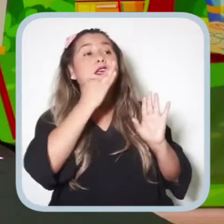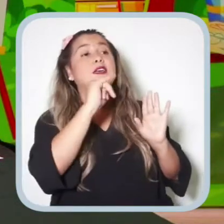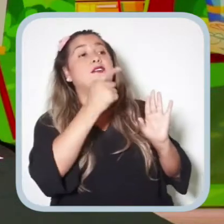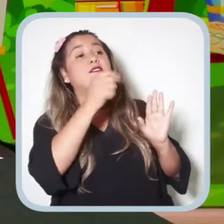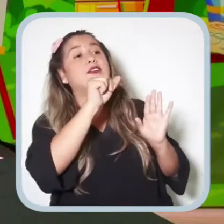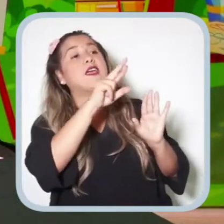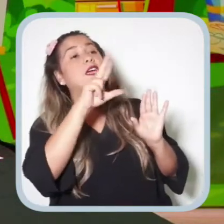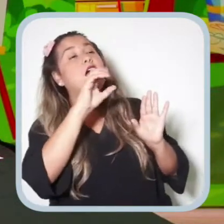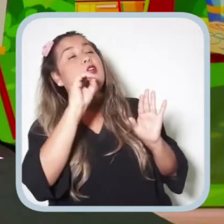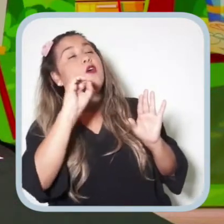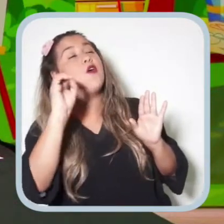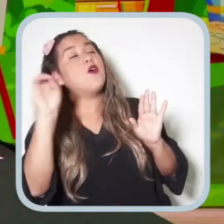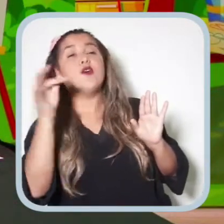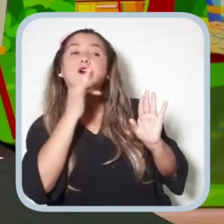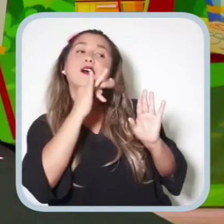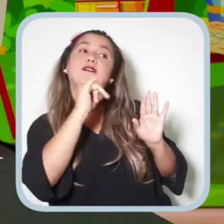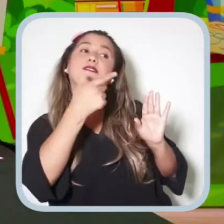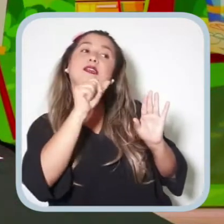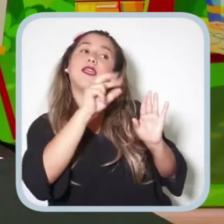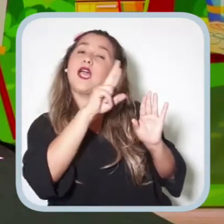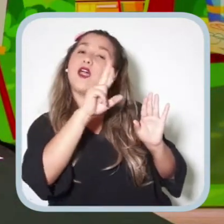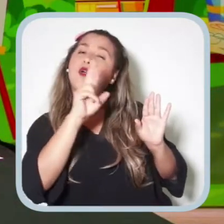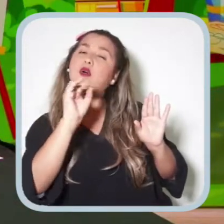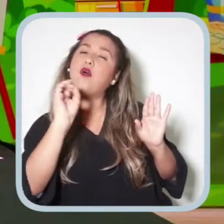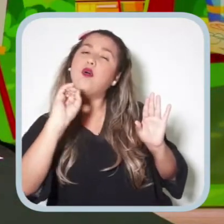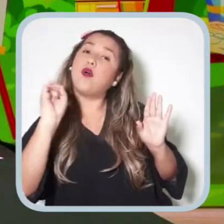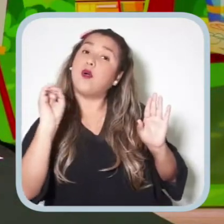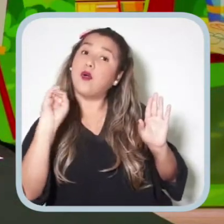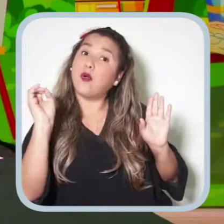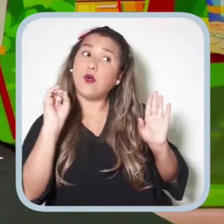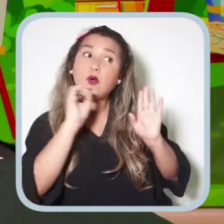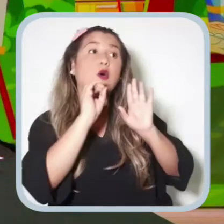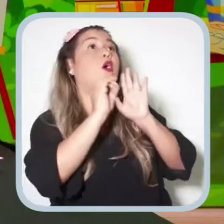¡Fígaro, Fígaro, Fígaro, Fígaro, Fígaro, Fígaro, Fígaro!